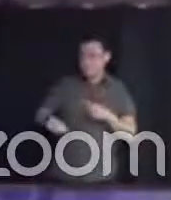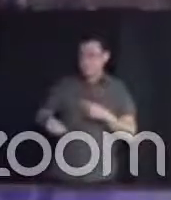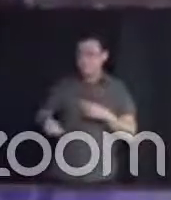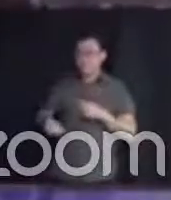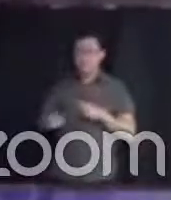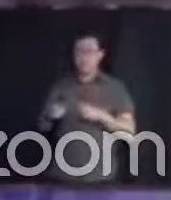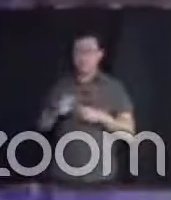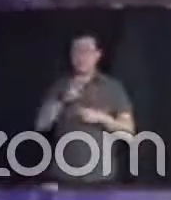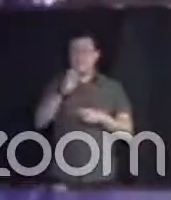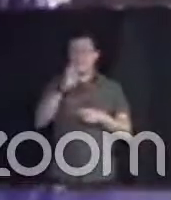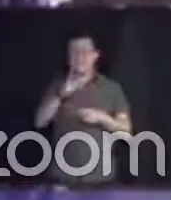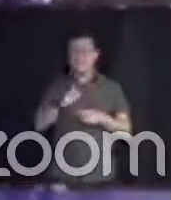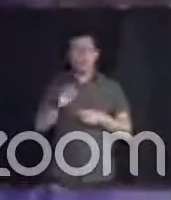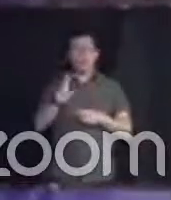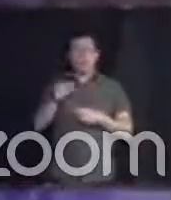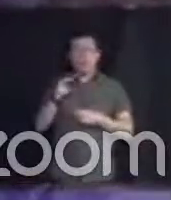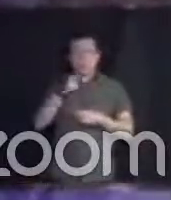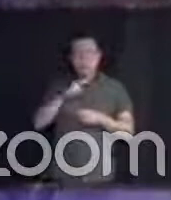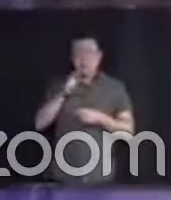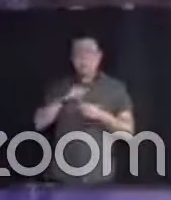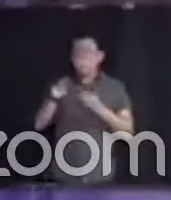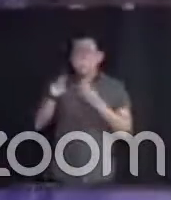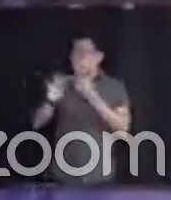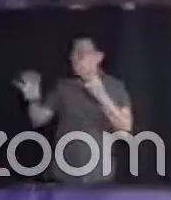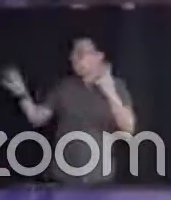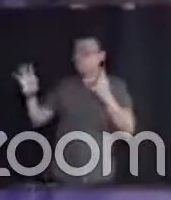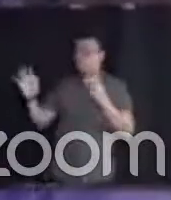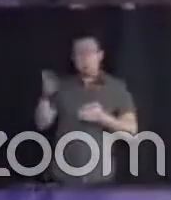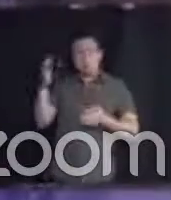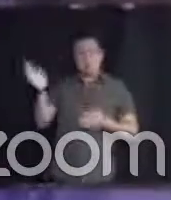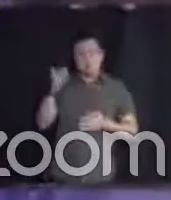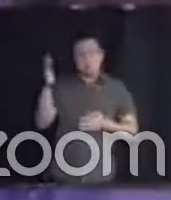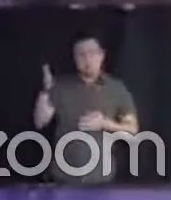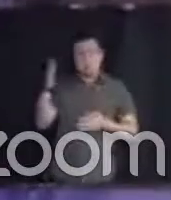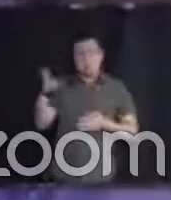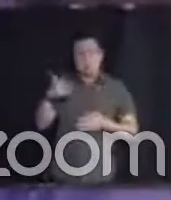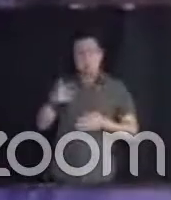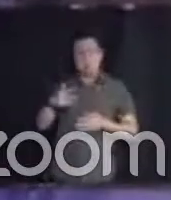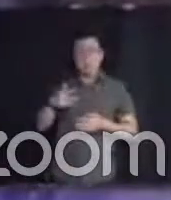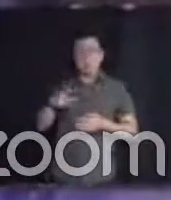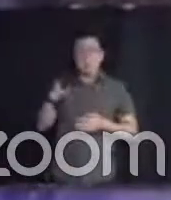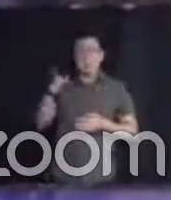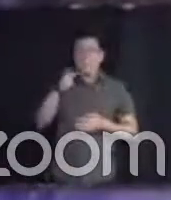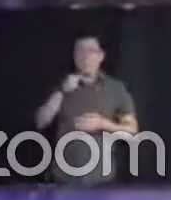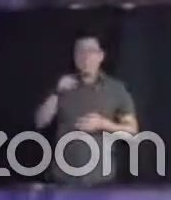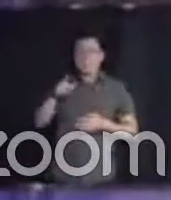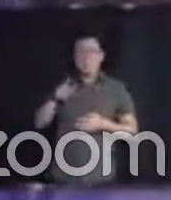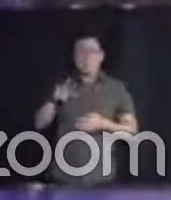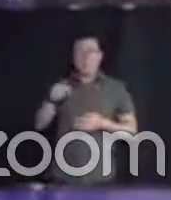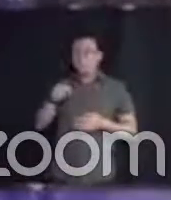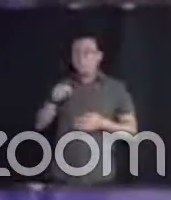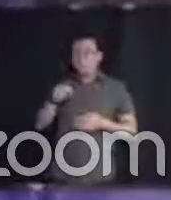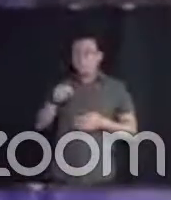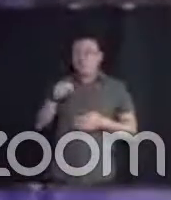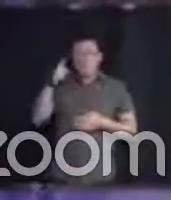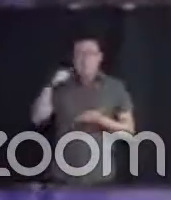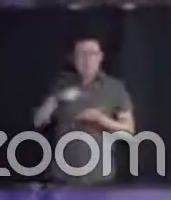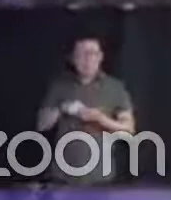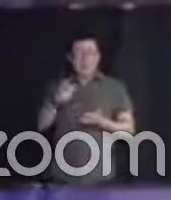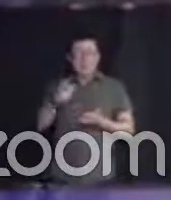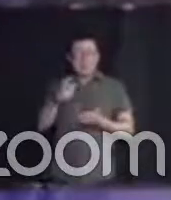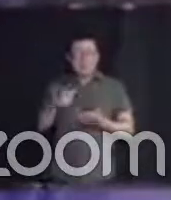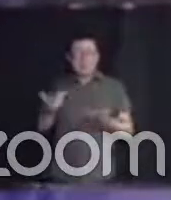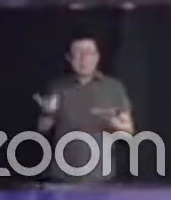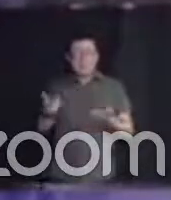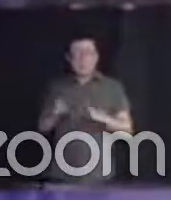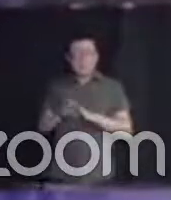Y sacamos toda la fila y me dice César, me dice, es que no puedo creer que hayan hecho lo que hicieron. Le digo, es que esta gente no puede